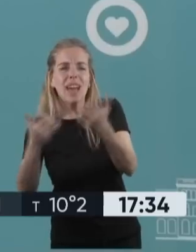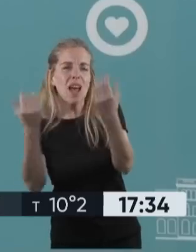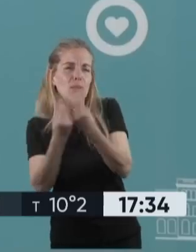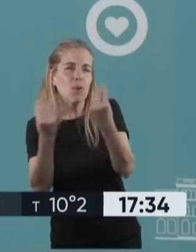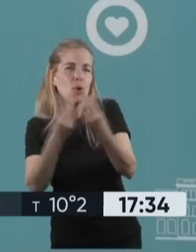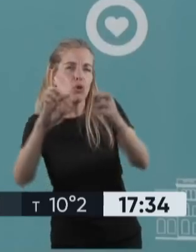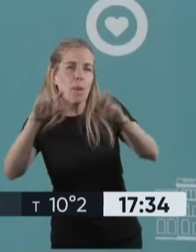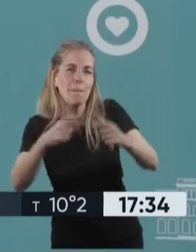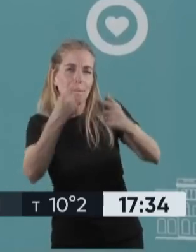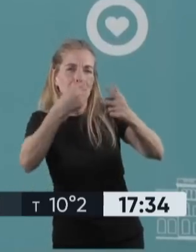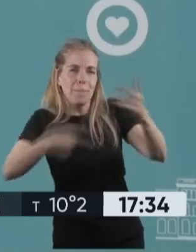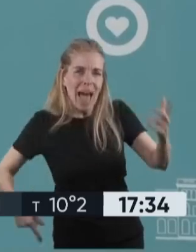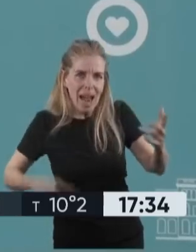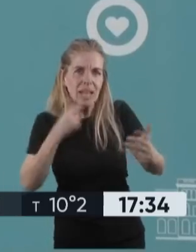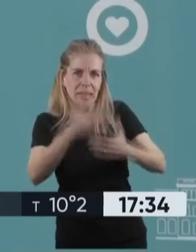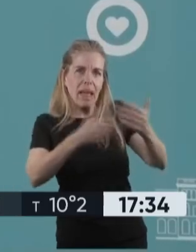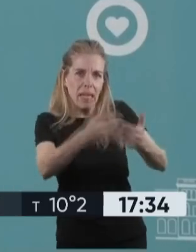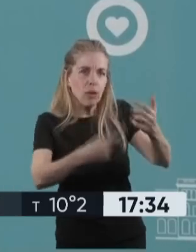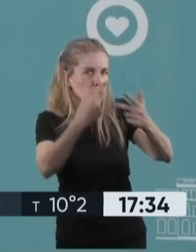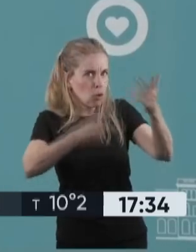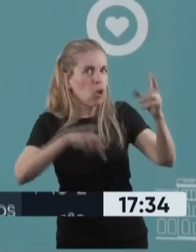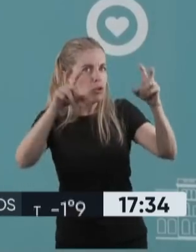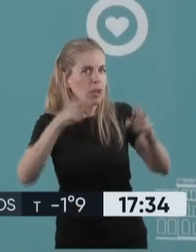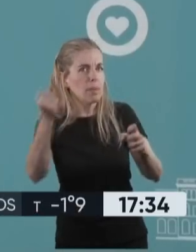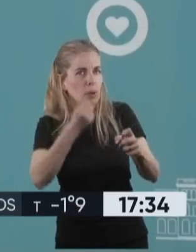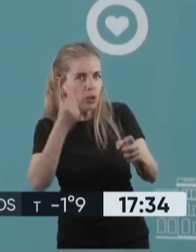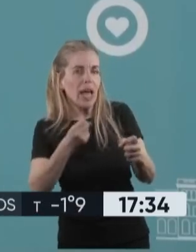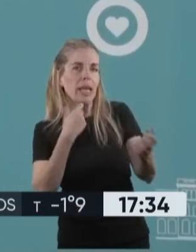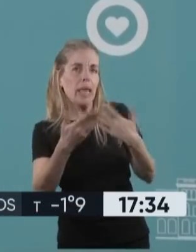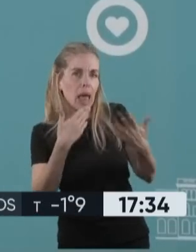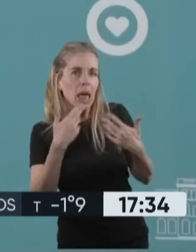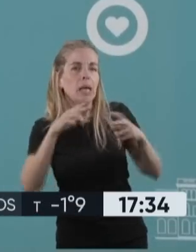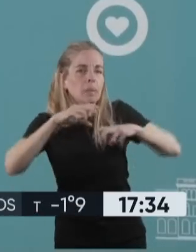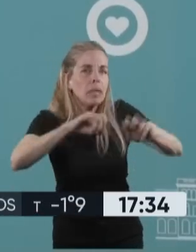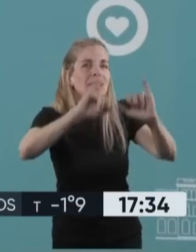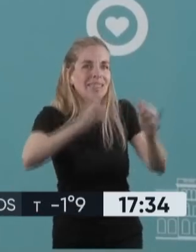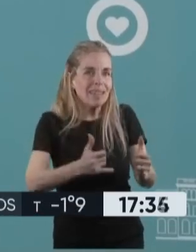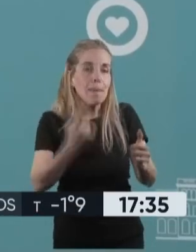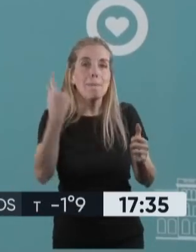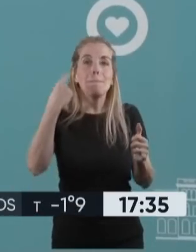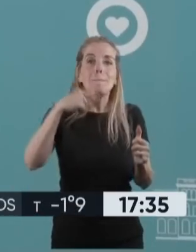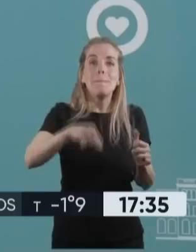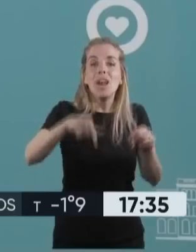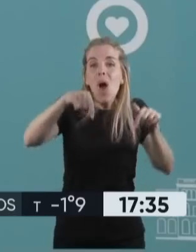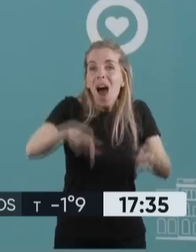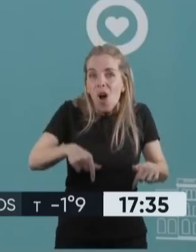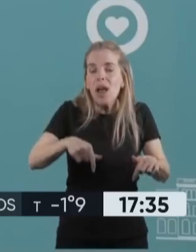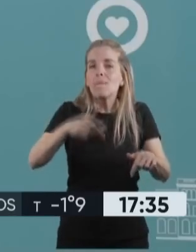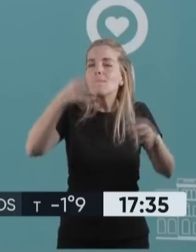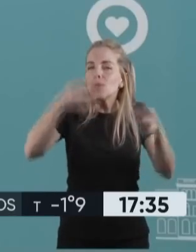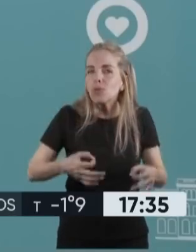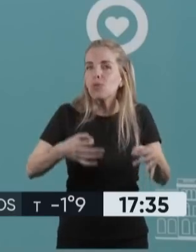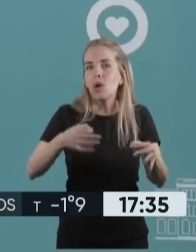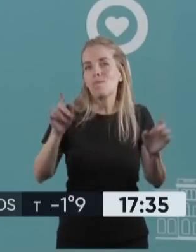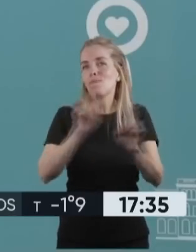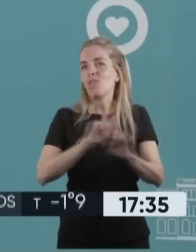están llevando adelante. Todo es motivo de estudio, todo es motivo de conversación, pero no está la posibilidad en este momento, por las